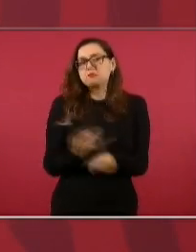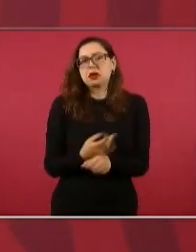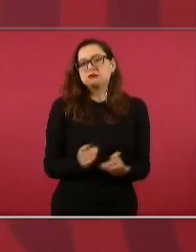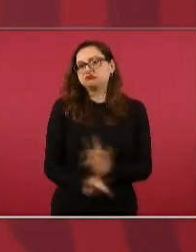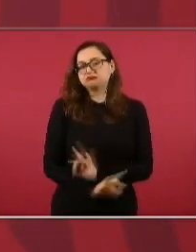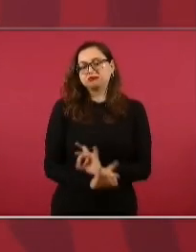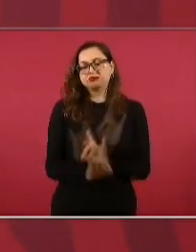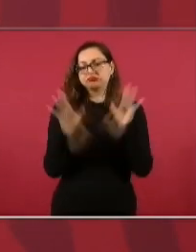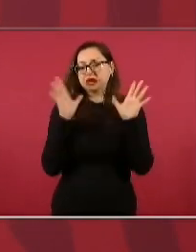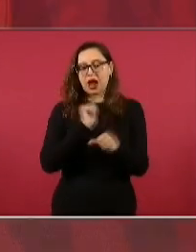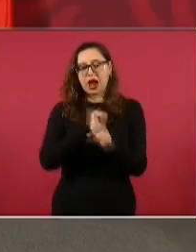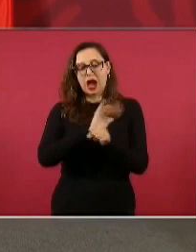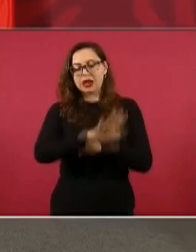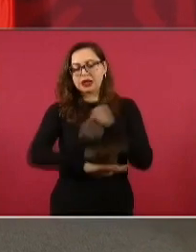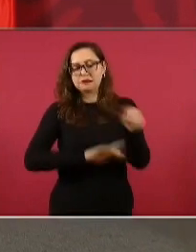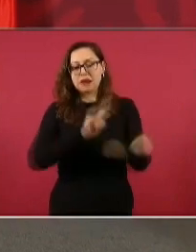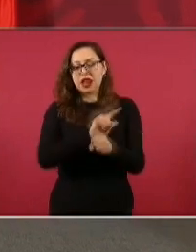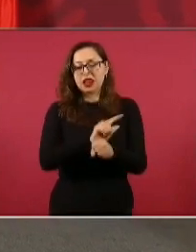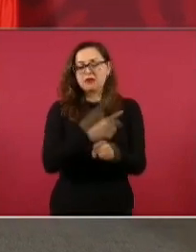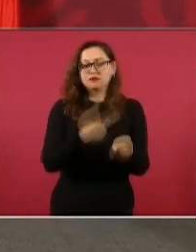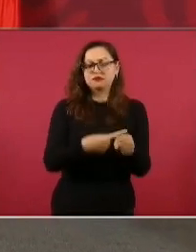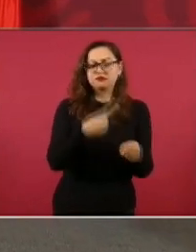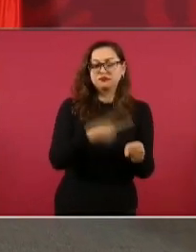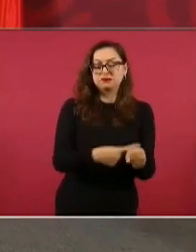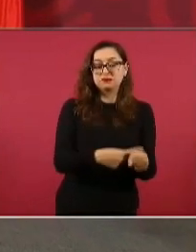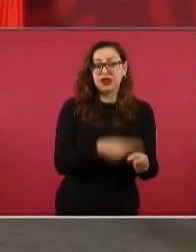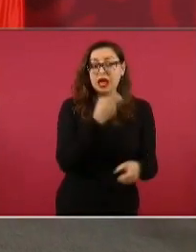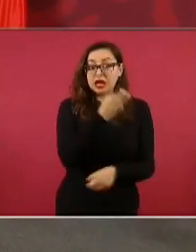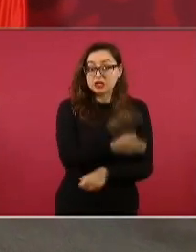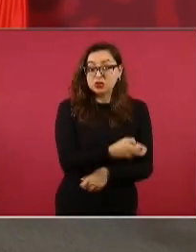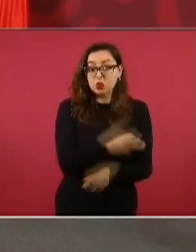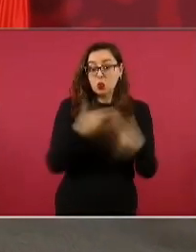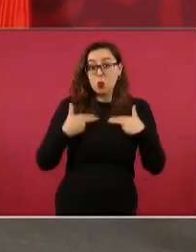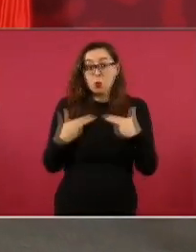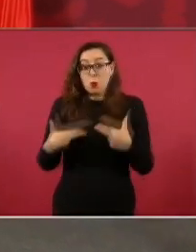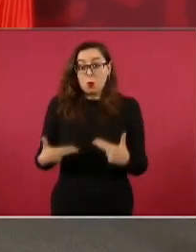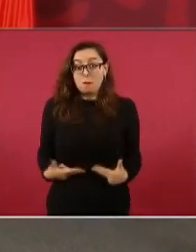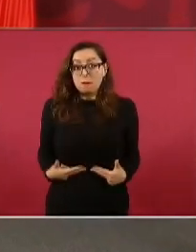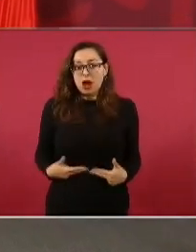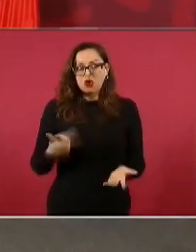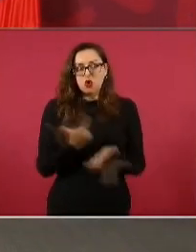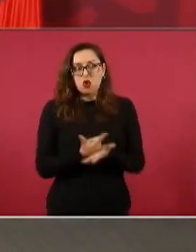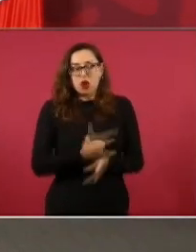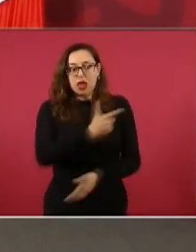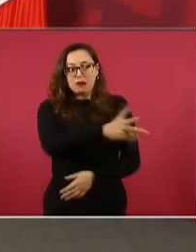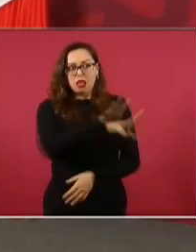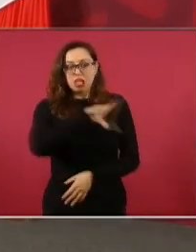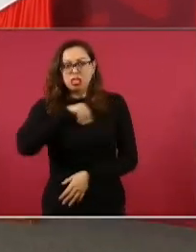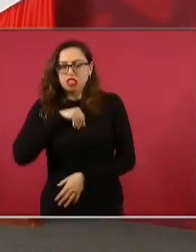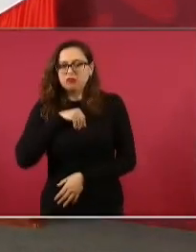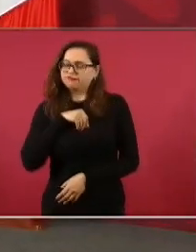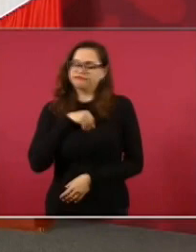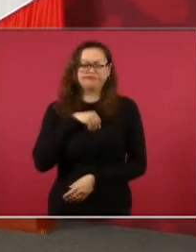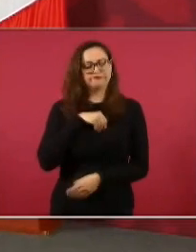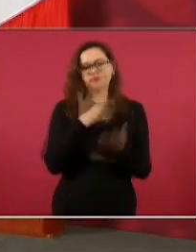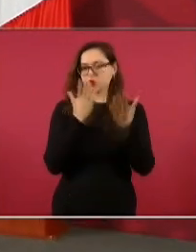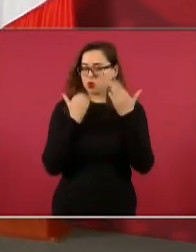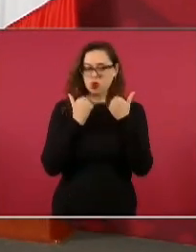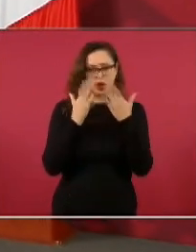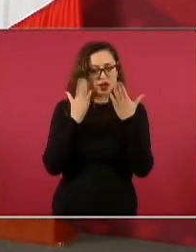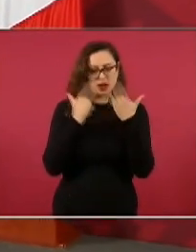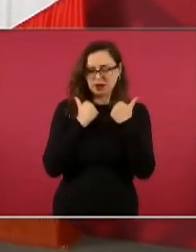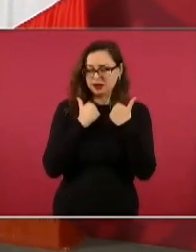esa granja y de pronto esos casos empezaron a replicarse en diferentes estados. México tiene 32 estados. Hoy